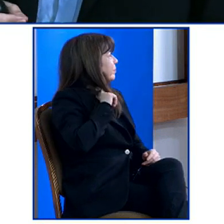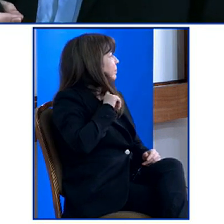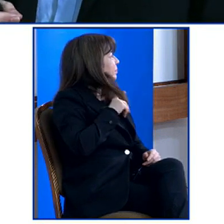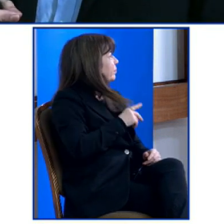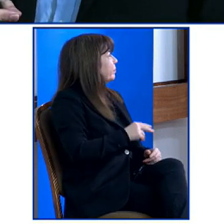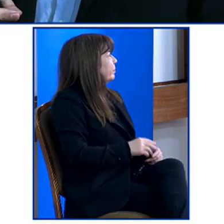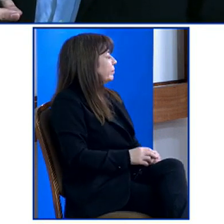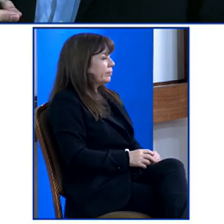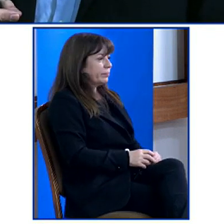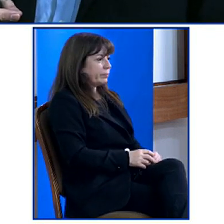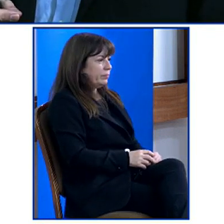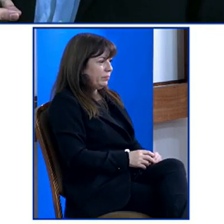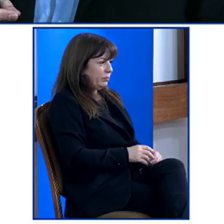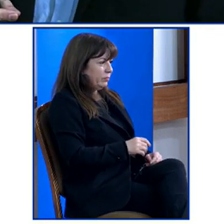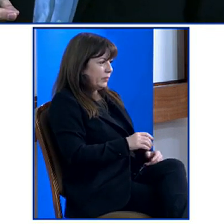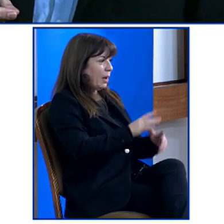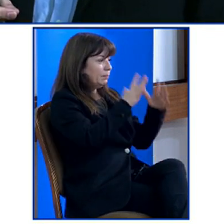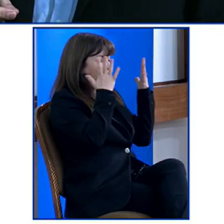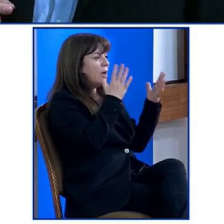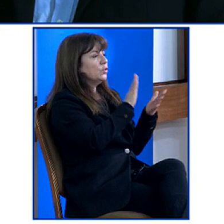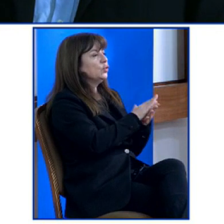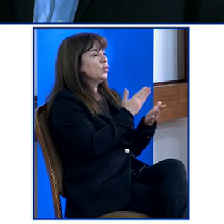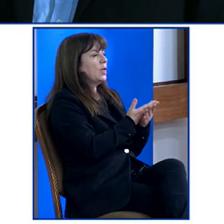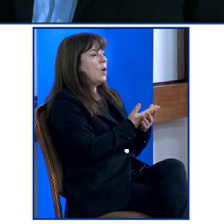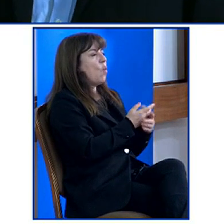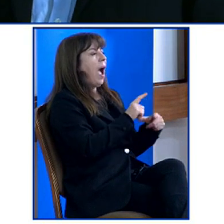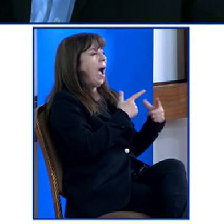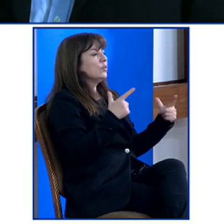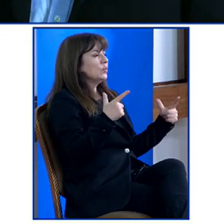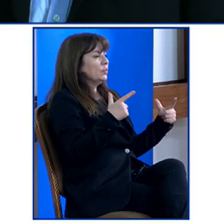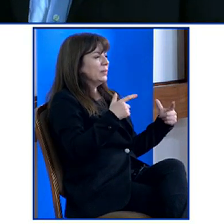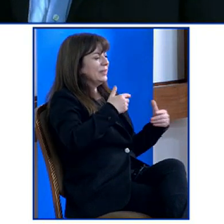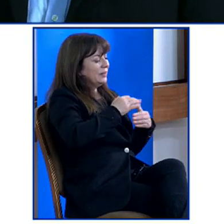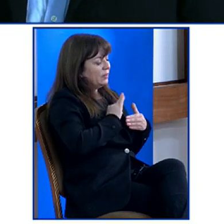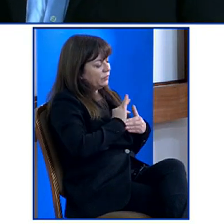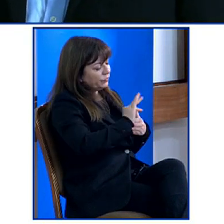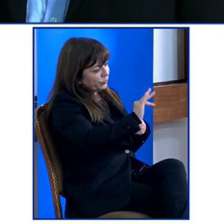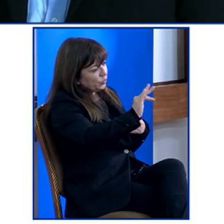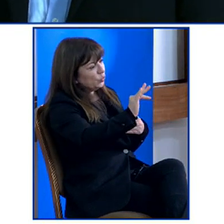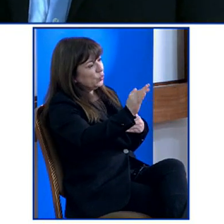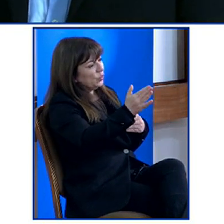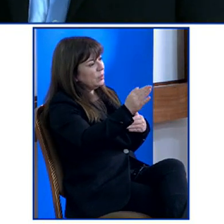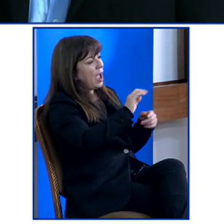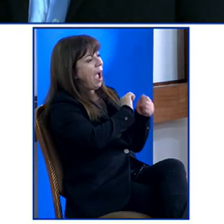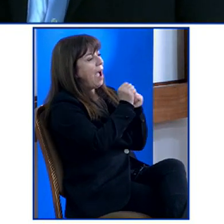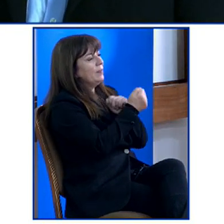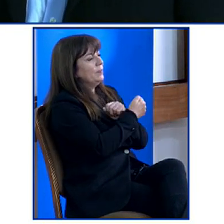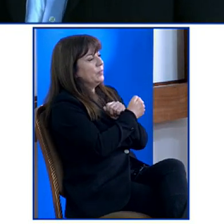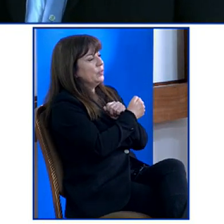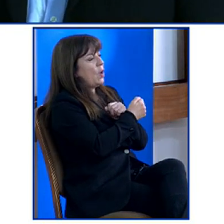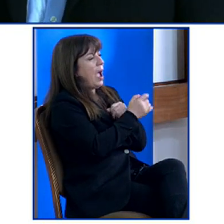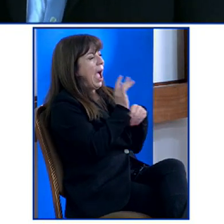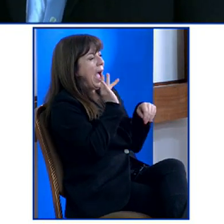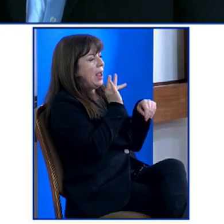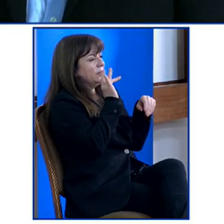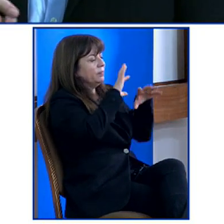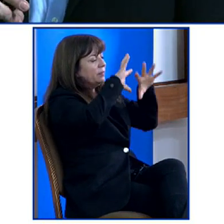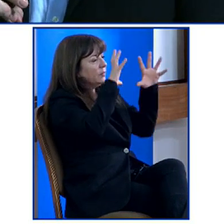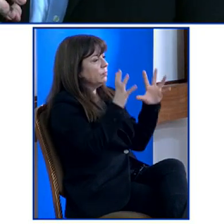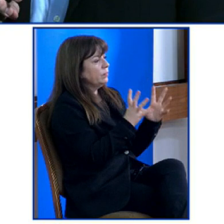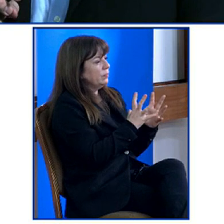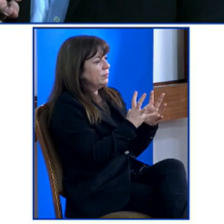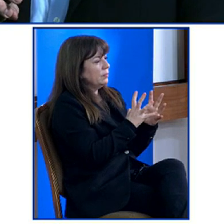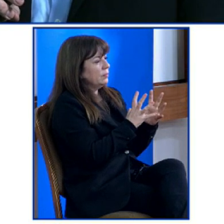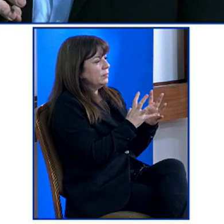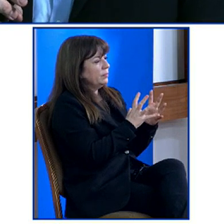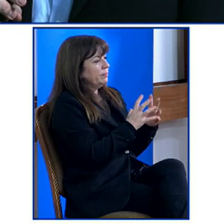este impacto en la salud aumentará en los escenarios futuros de calentamiento global, especialmente